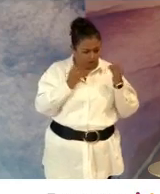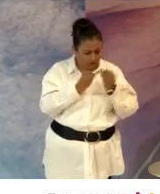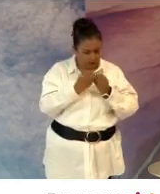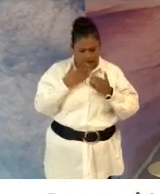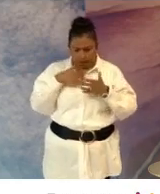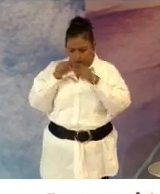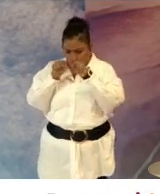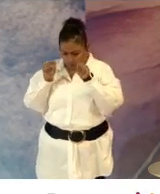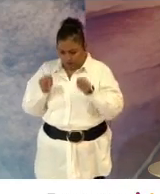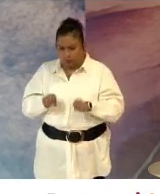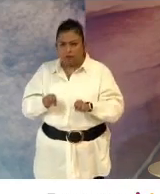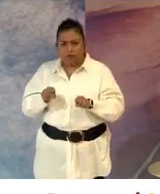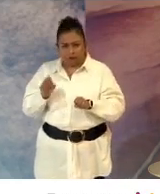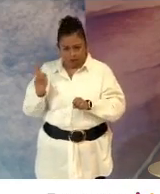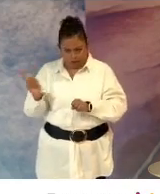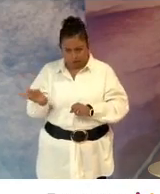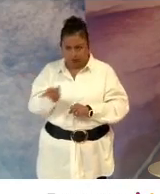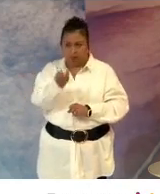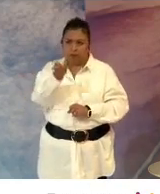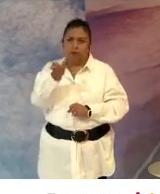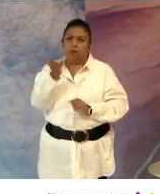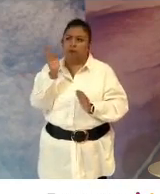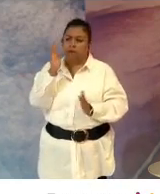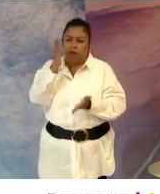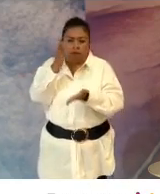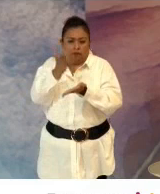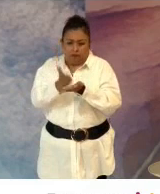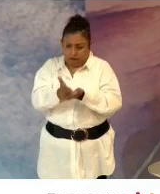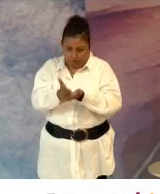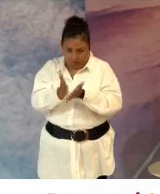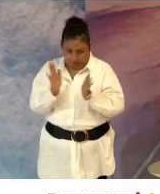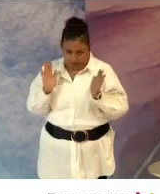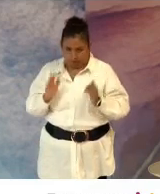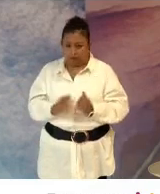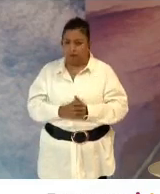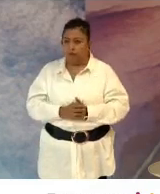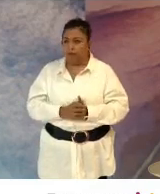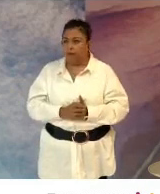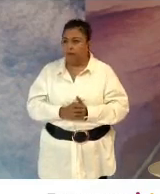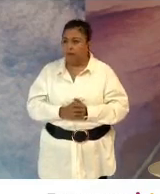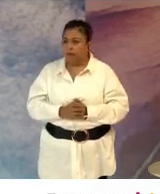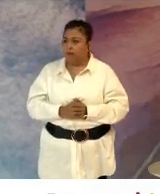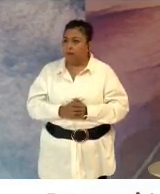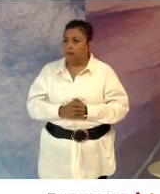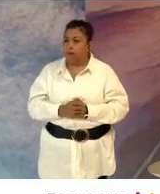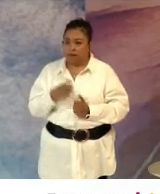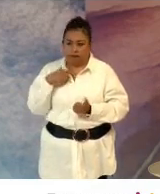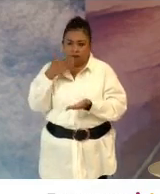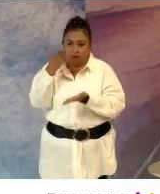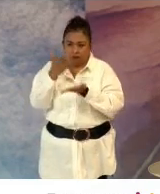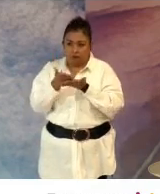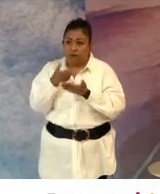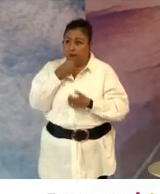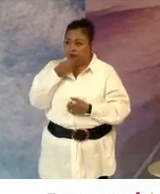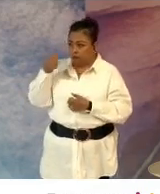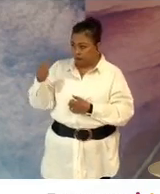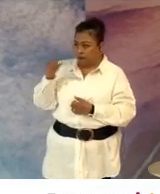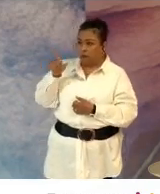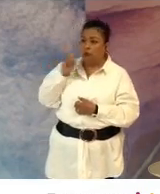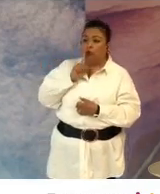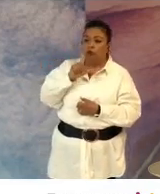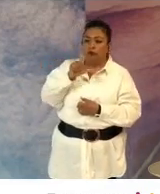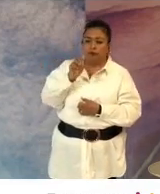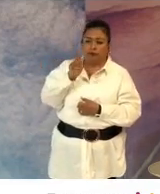sistemas. Y es la pregunta con la que quiero detenerme. Voy a parar aquí y te cedo la palabra, Lorena.